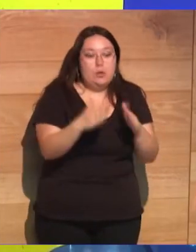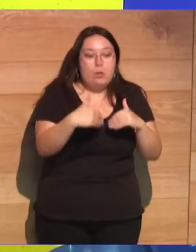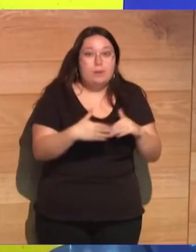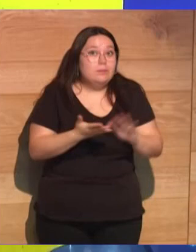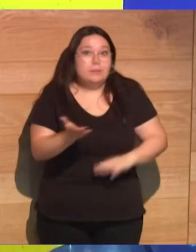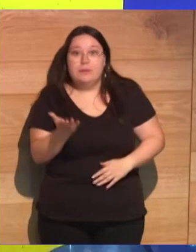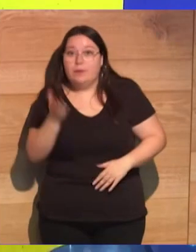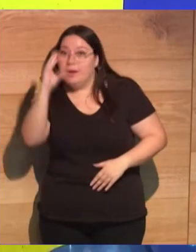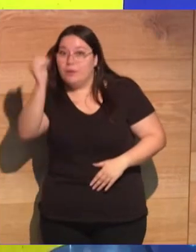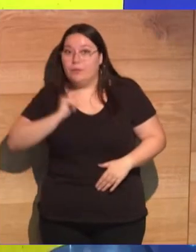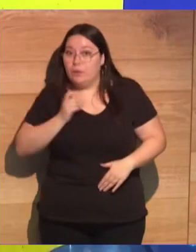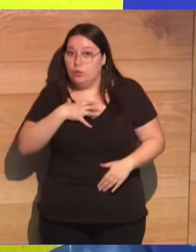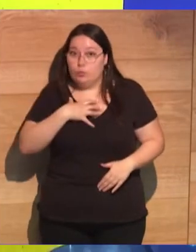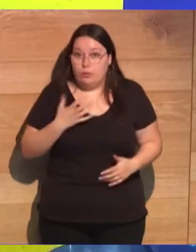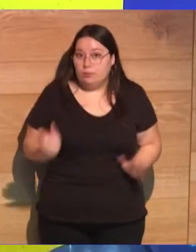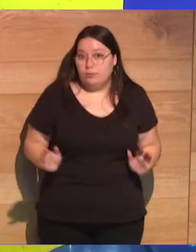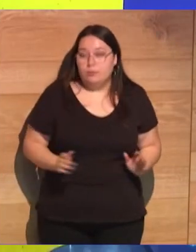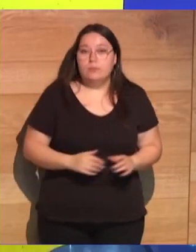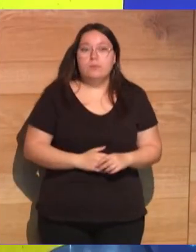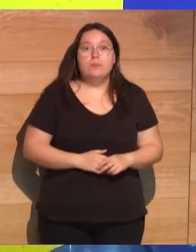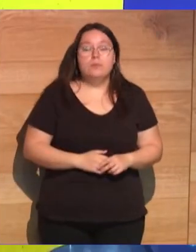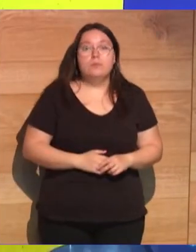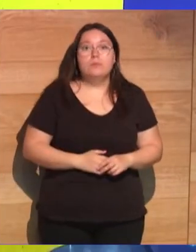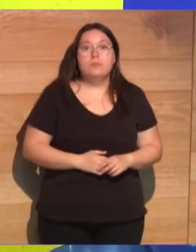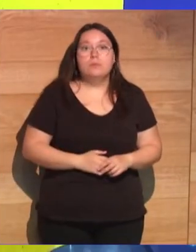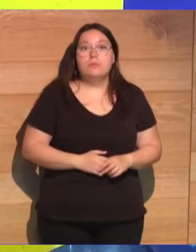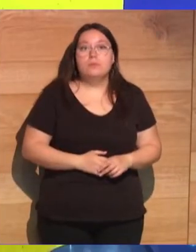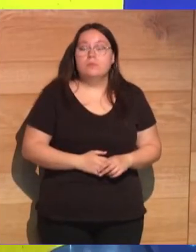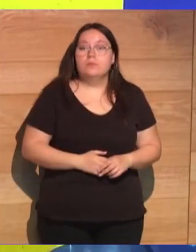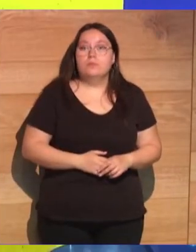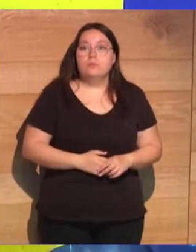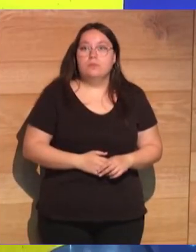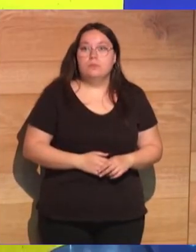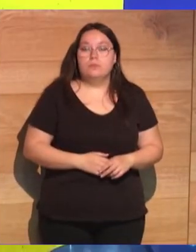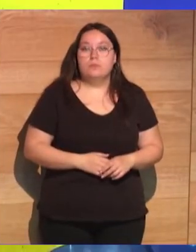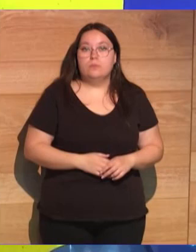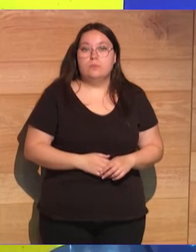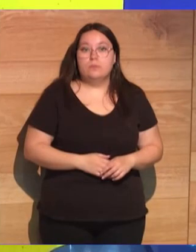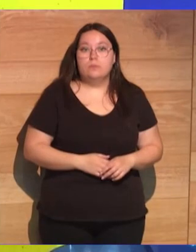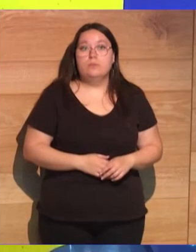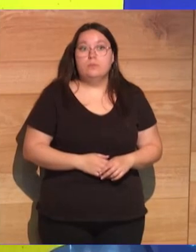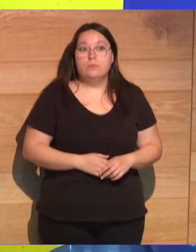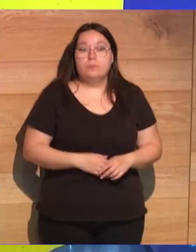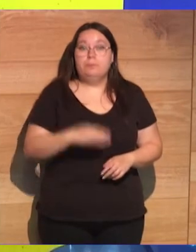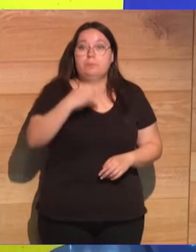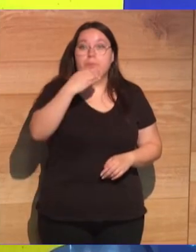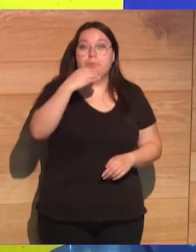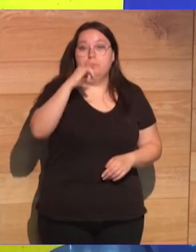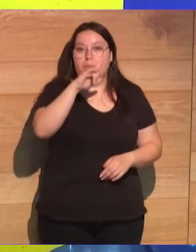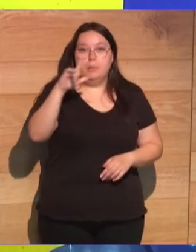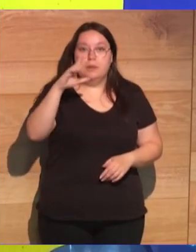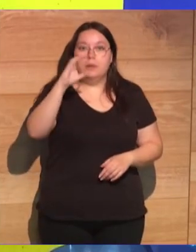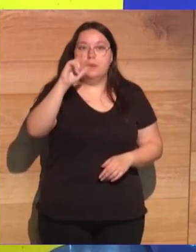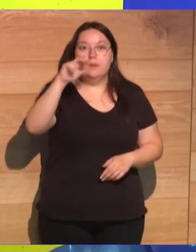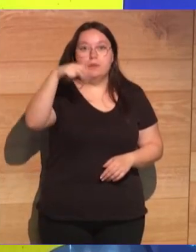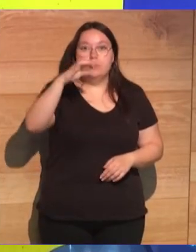no tendremos acceso a la inteligencia artificial. Bueno, pues según Bill Clinton, todos los años, pues según parece, saca